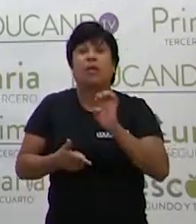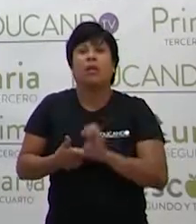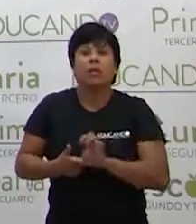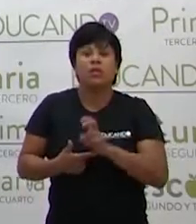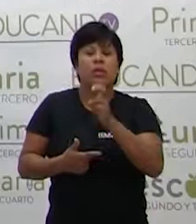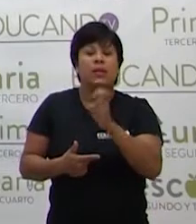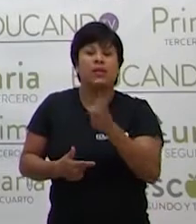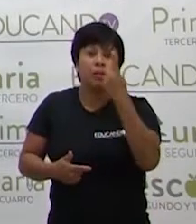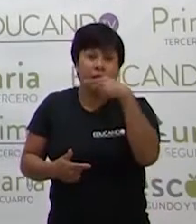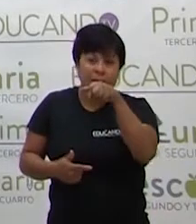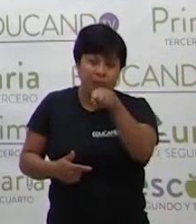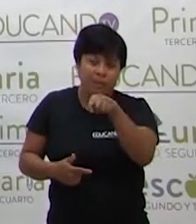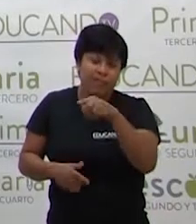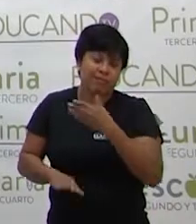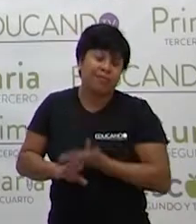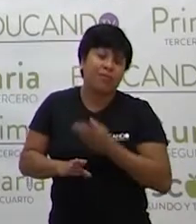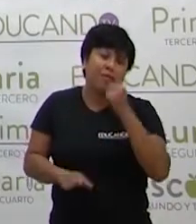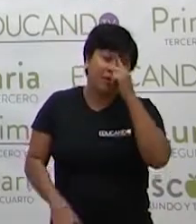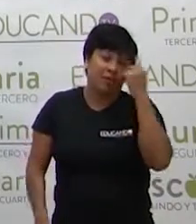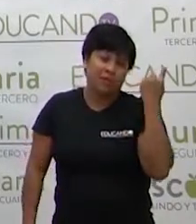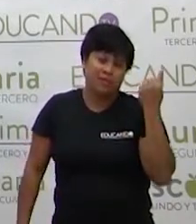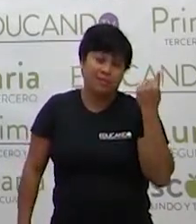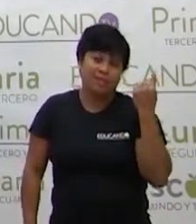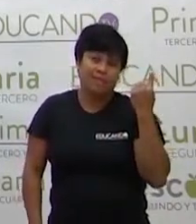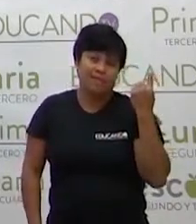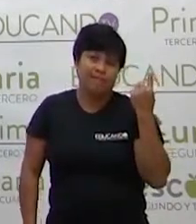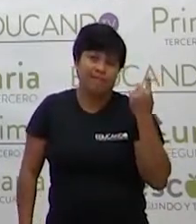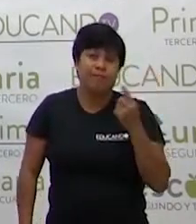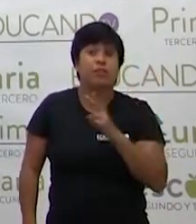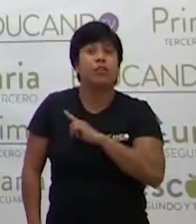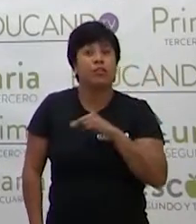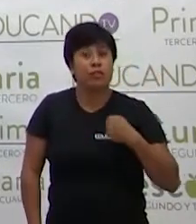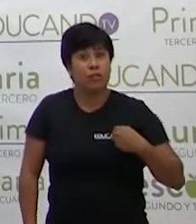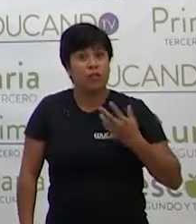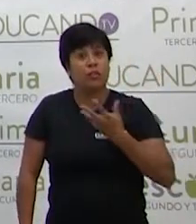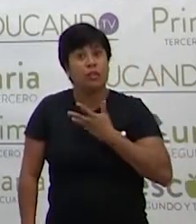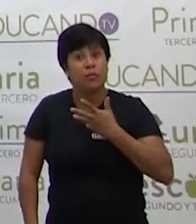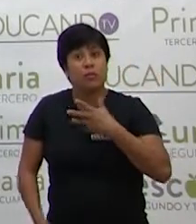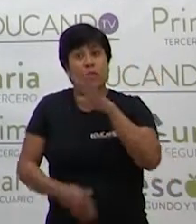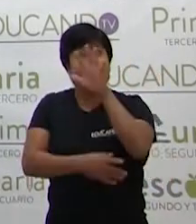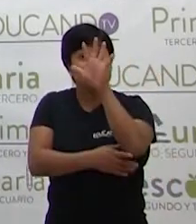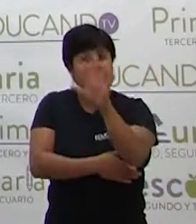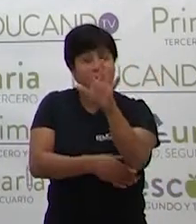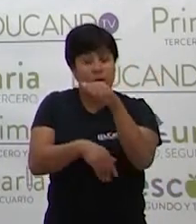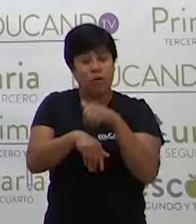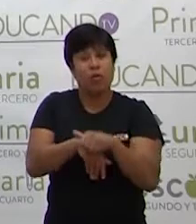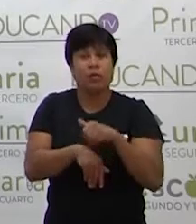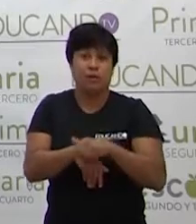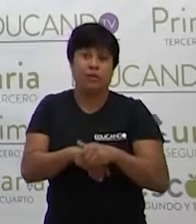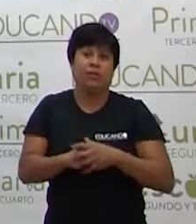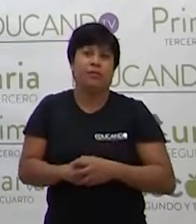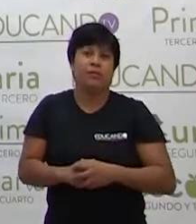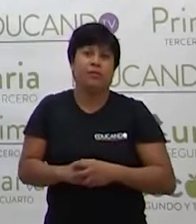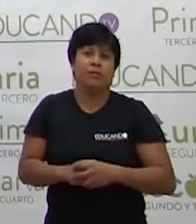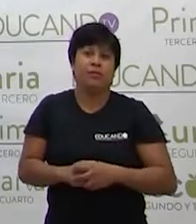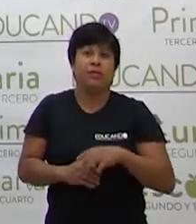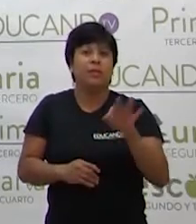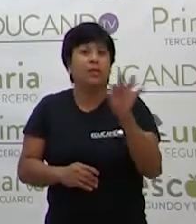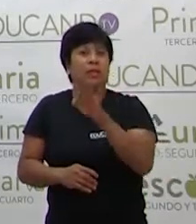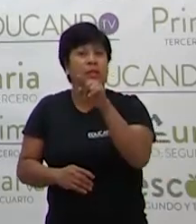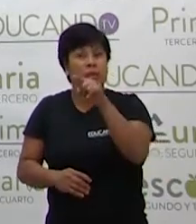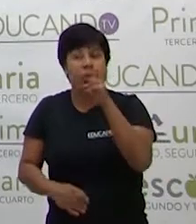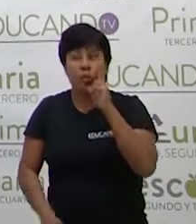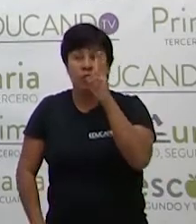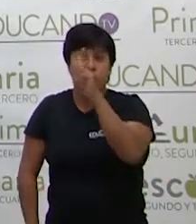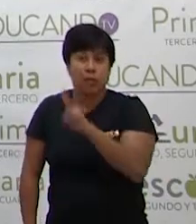ti ya va a ser muy fácil. Tenemos aquí 5 números. Y si tú los